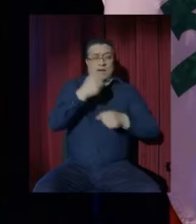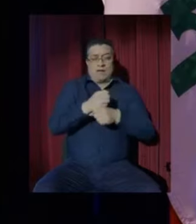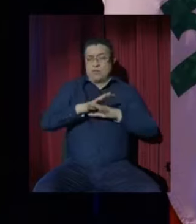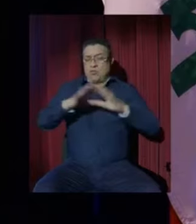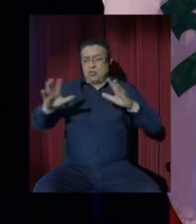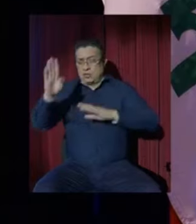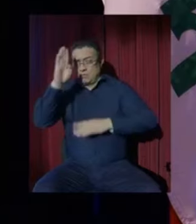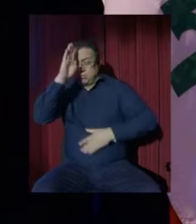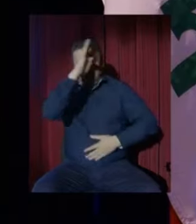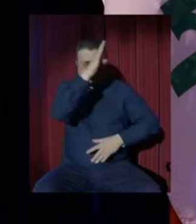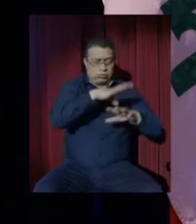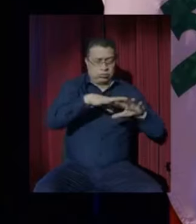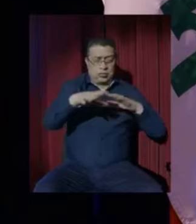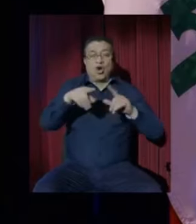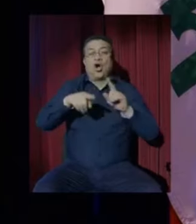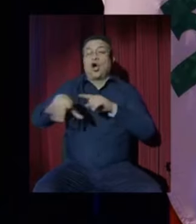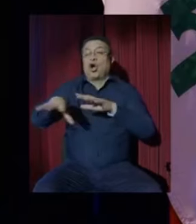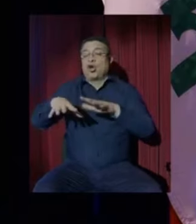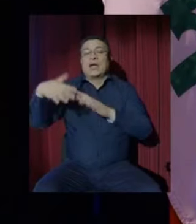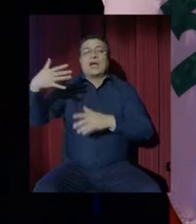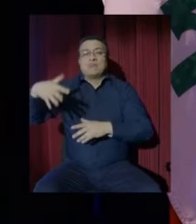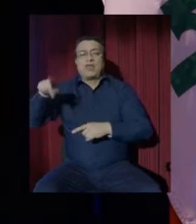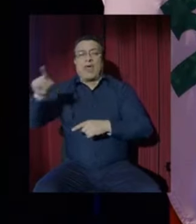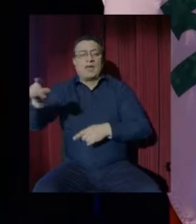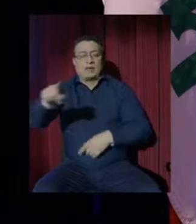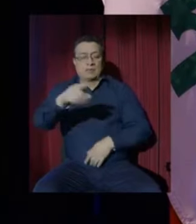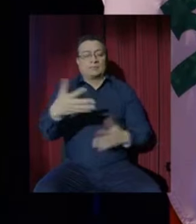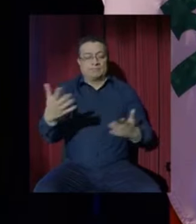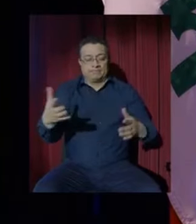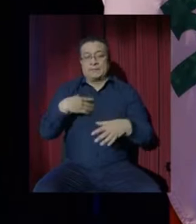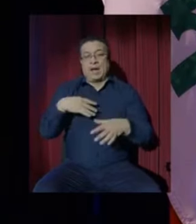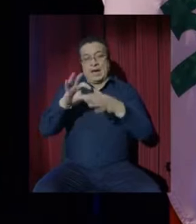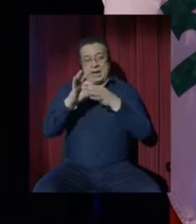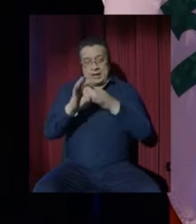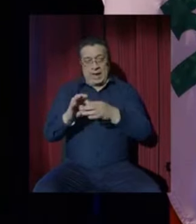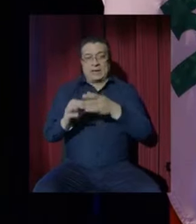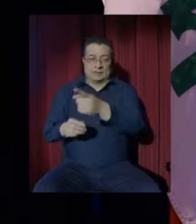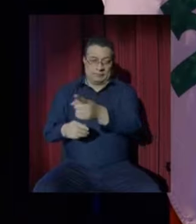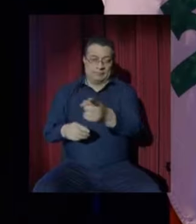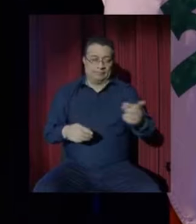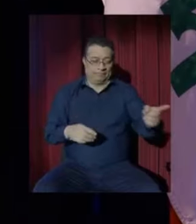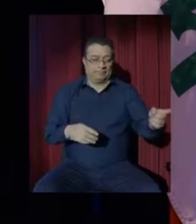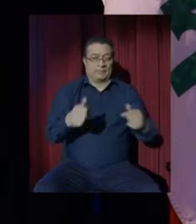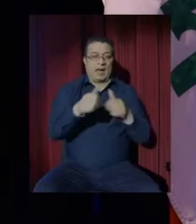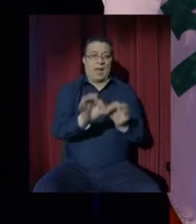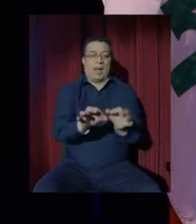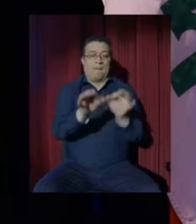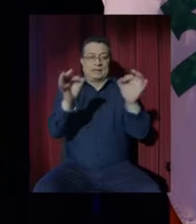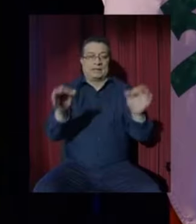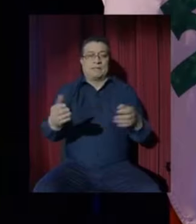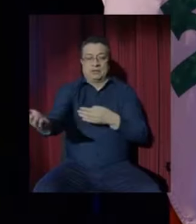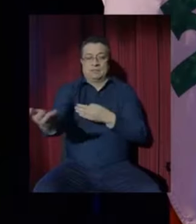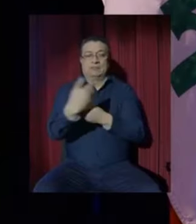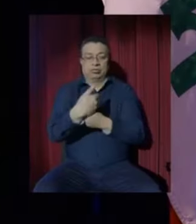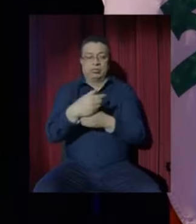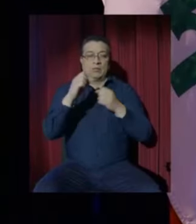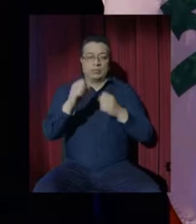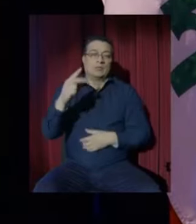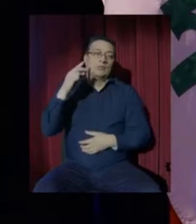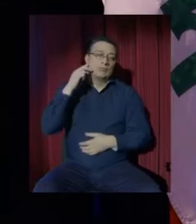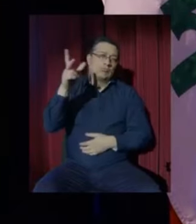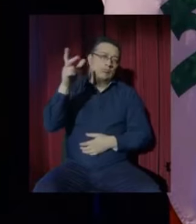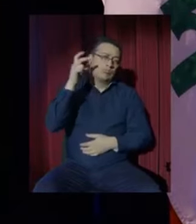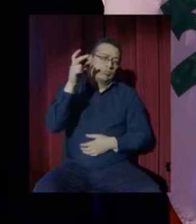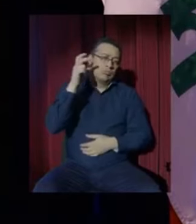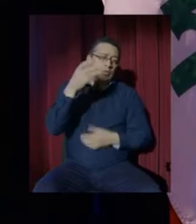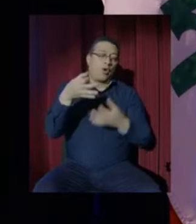y hay otras prioridades Así que le agradezco eh Muy especialmente estar acá y poder escuchar esta esta